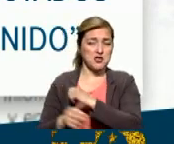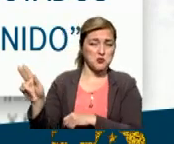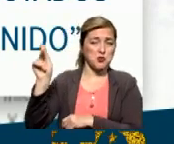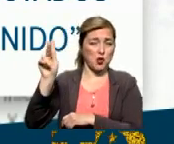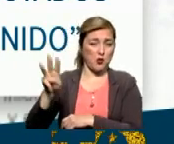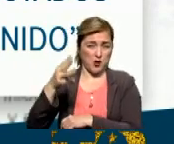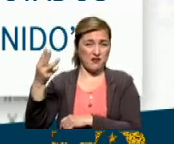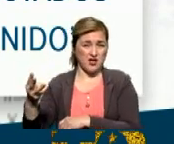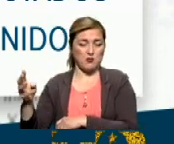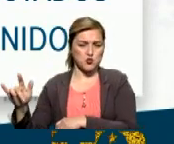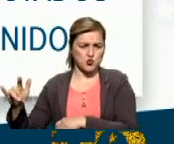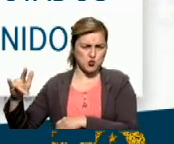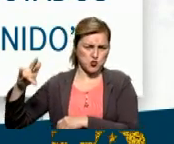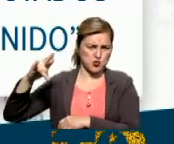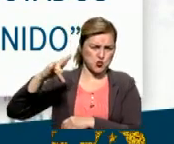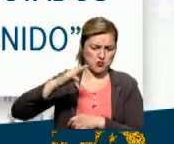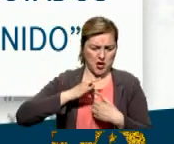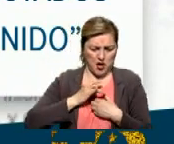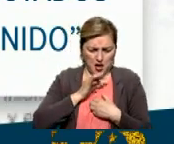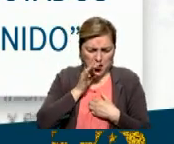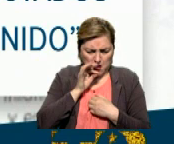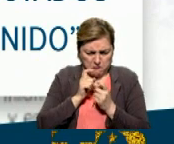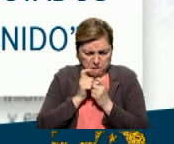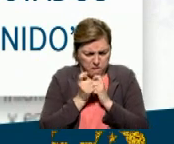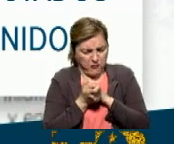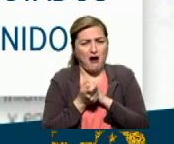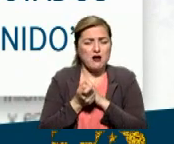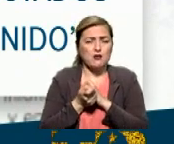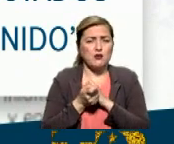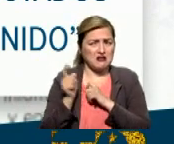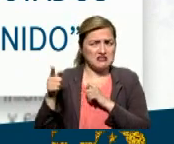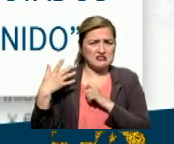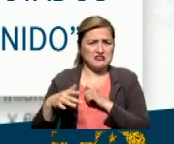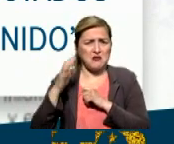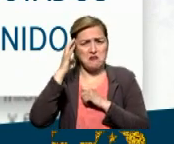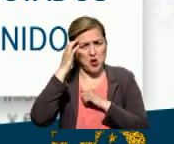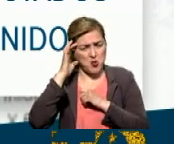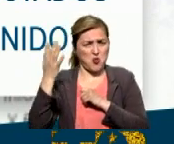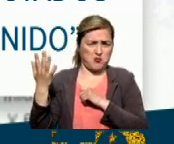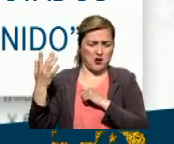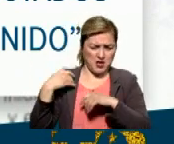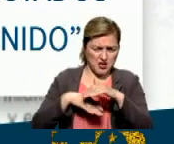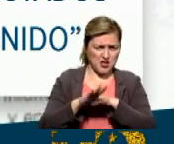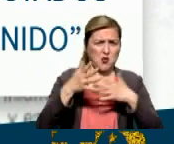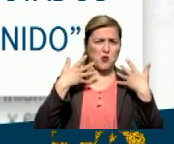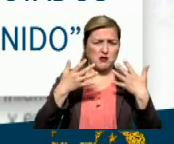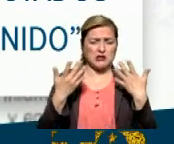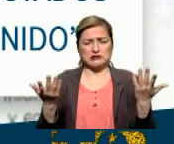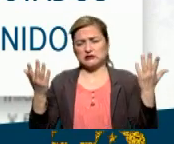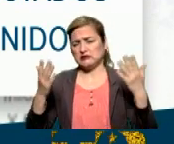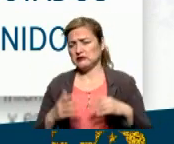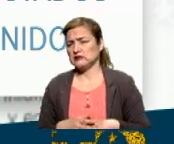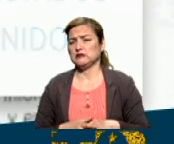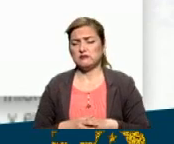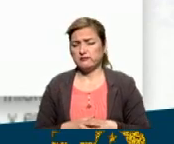y a nuestra ciudad personas portadoras de la variación del virus COVID-19 provenientes de los países afectados gravemente, principalmente